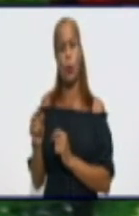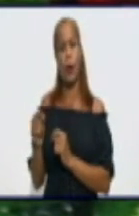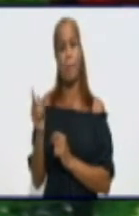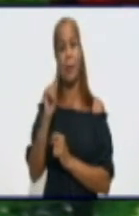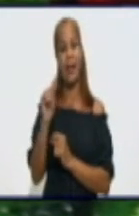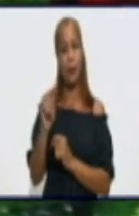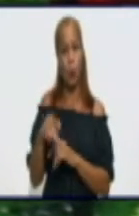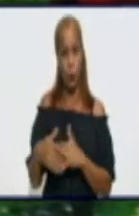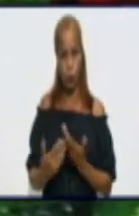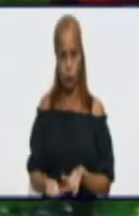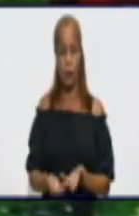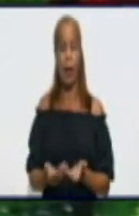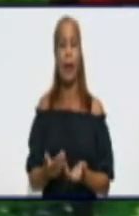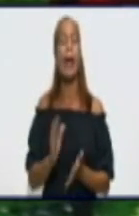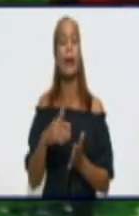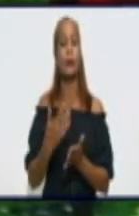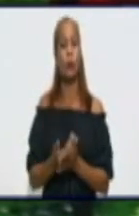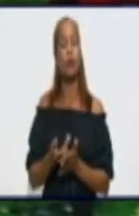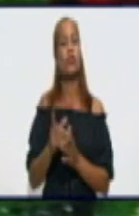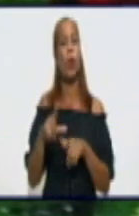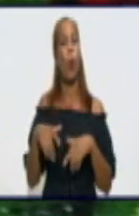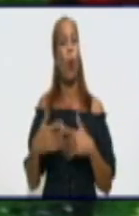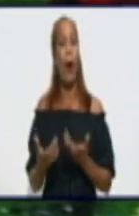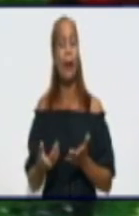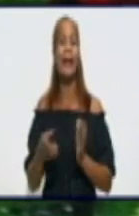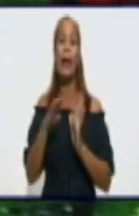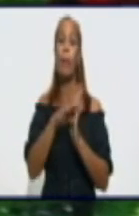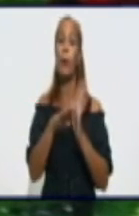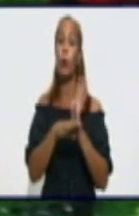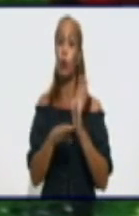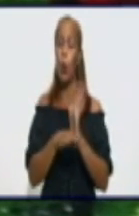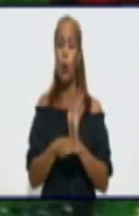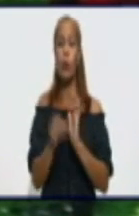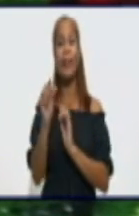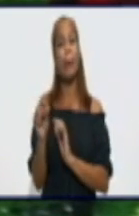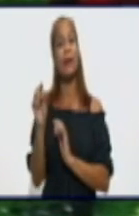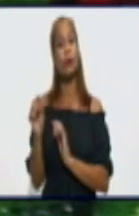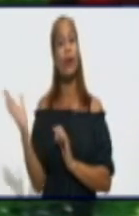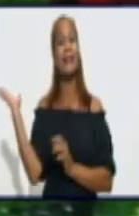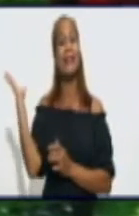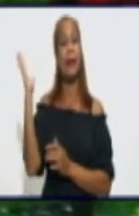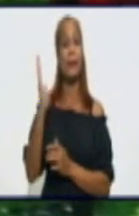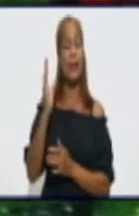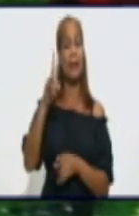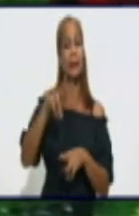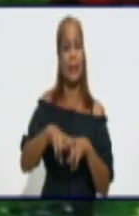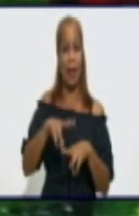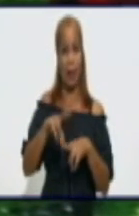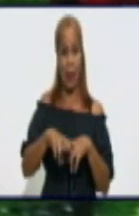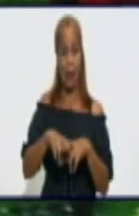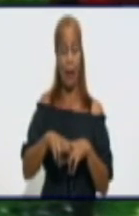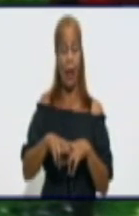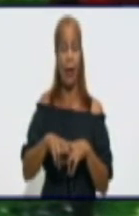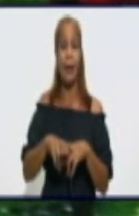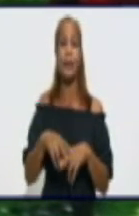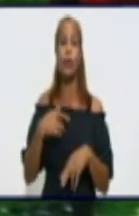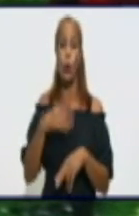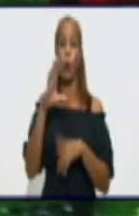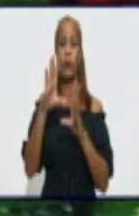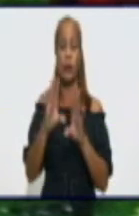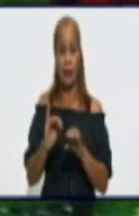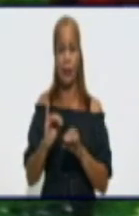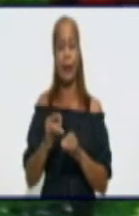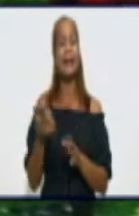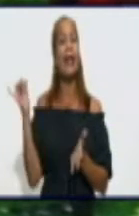las personas que vienen de La Habana. Bueno, ya lo hemos explicado en el programa. Están los viajeros internacionales, que son los que hablamos